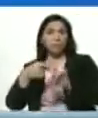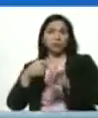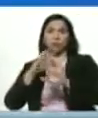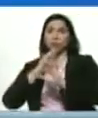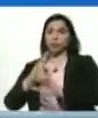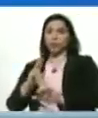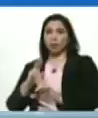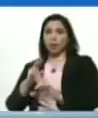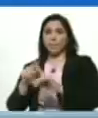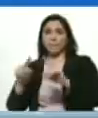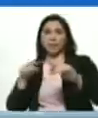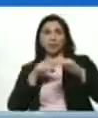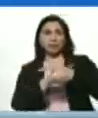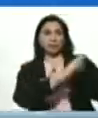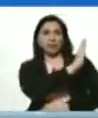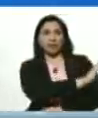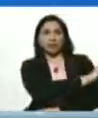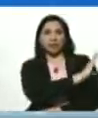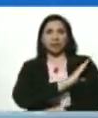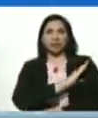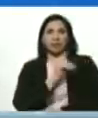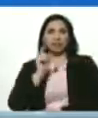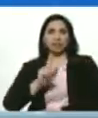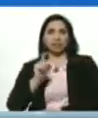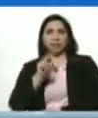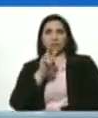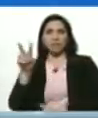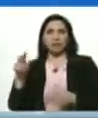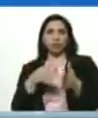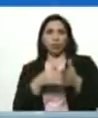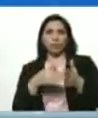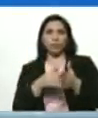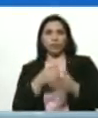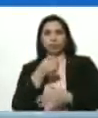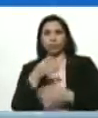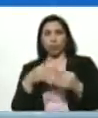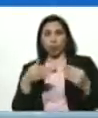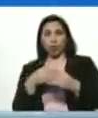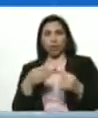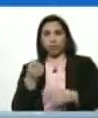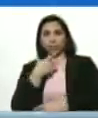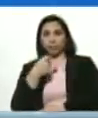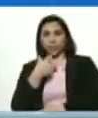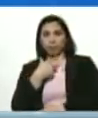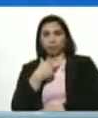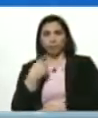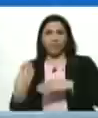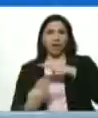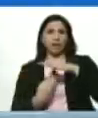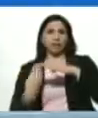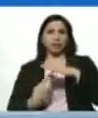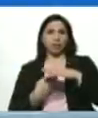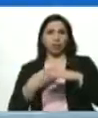para ingresar a la clínica necesitas 22.000 dólares para el tratamiento básico de coronavirus